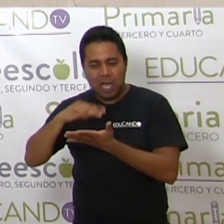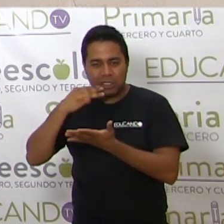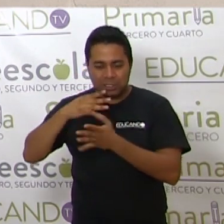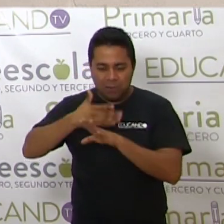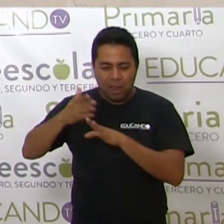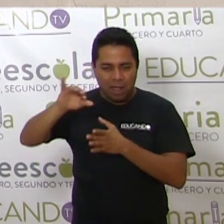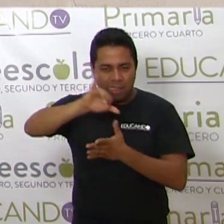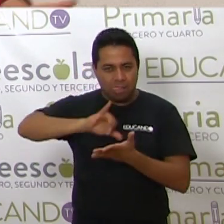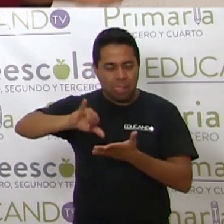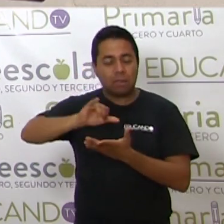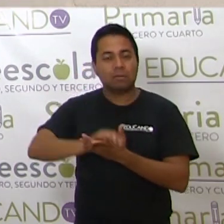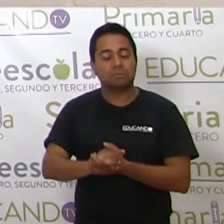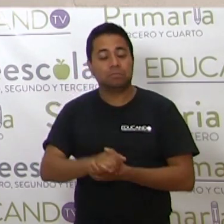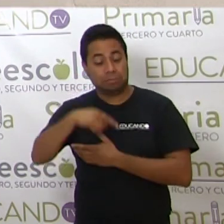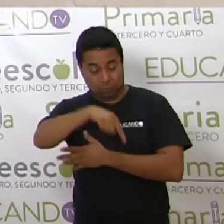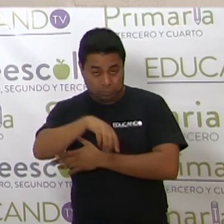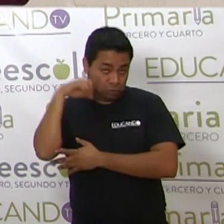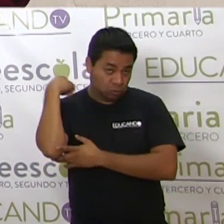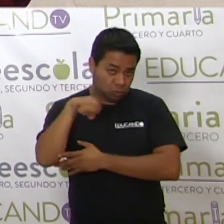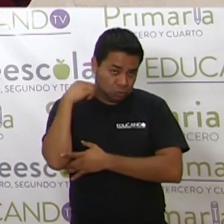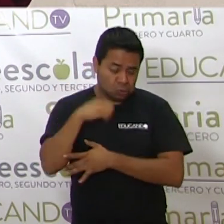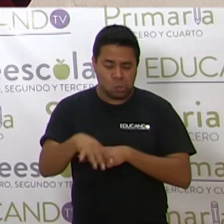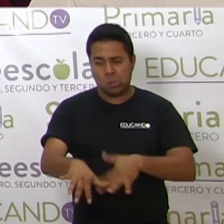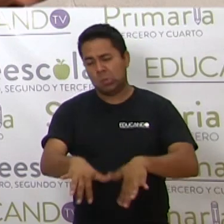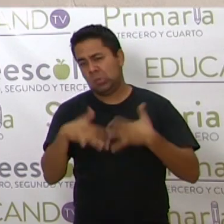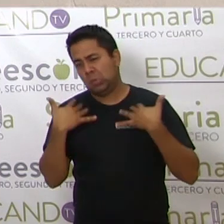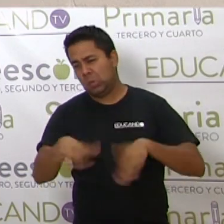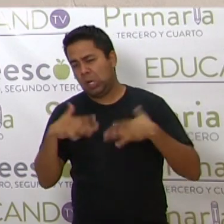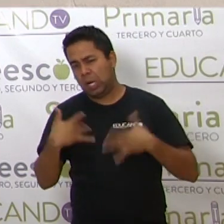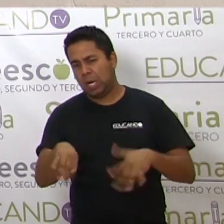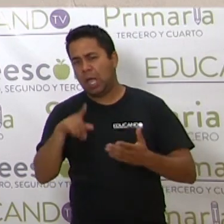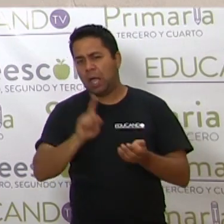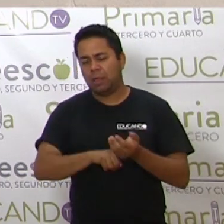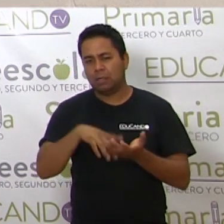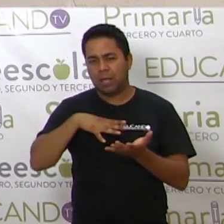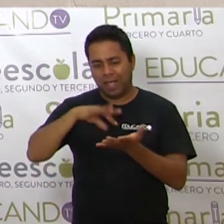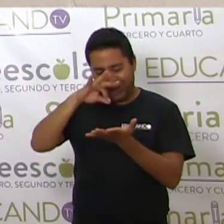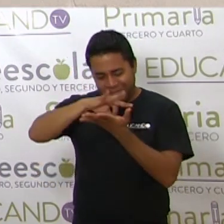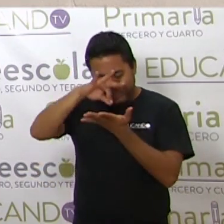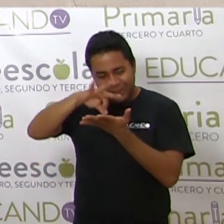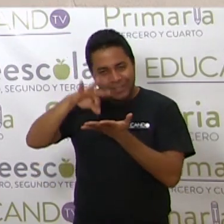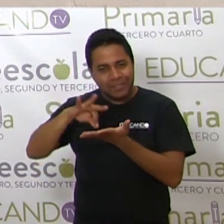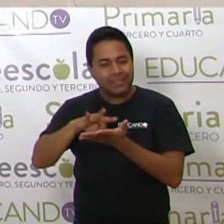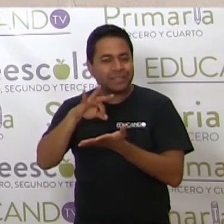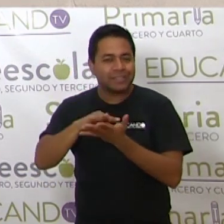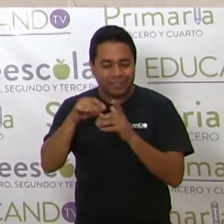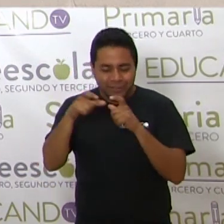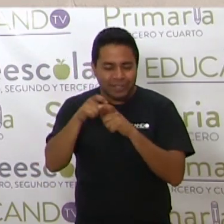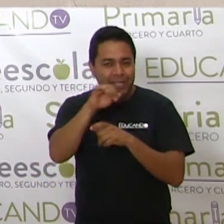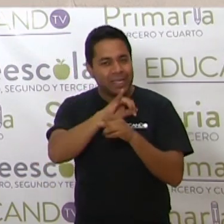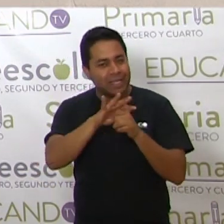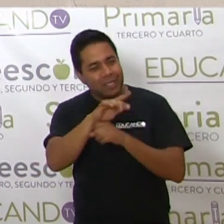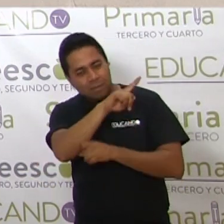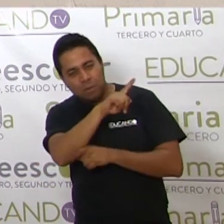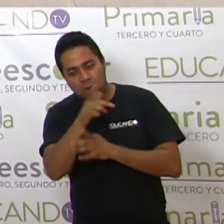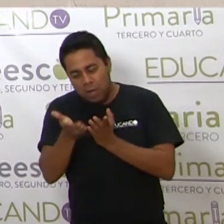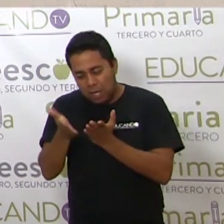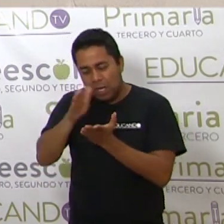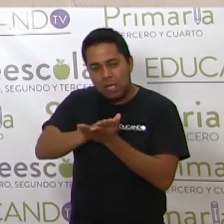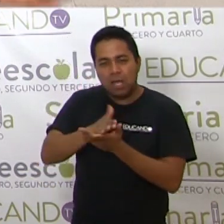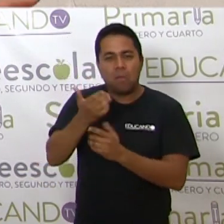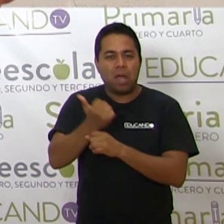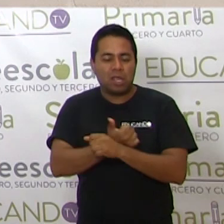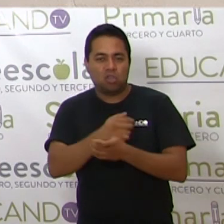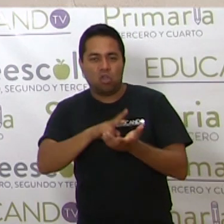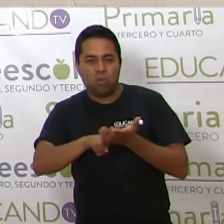como no hoy aquí en oaxaca que es lo primero que encontramos en los puestos las garnachas diseñar las empanaditas de amarillo de verde